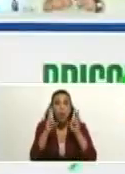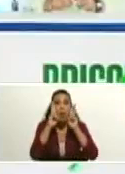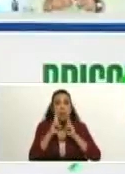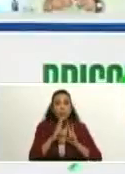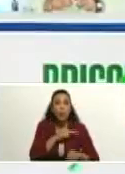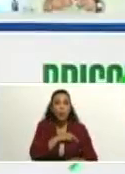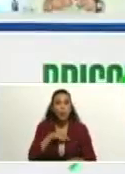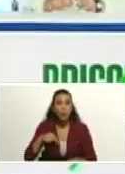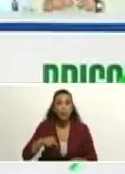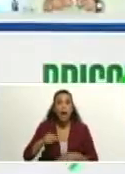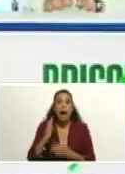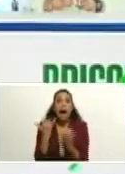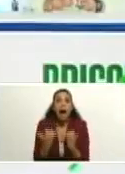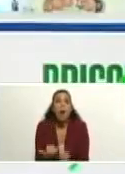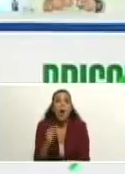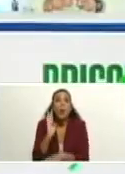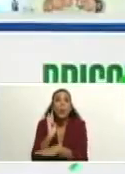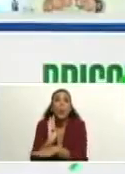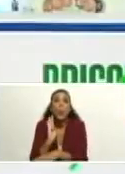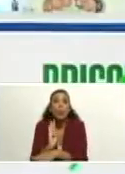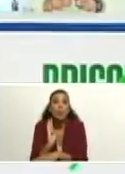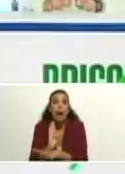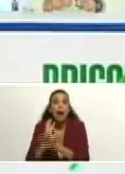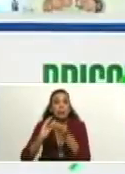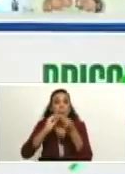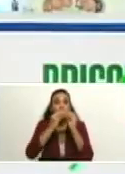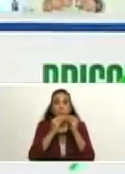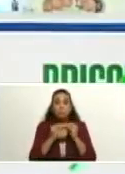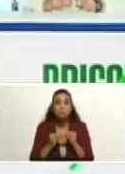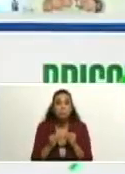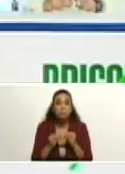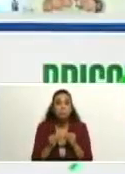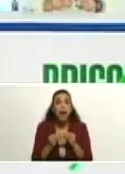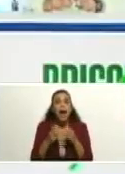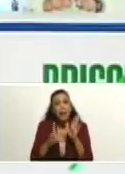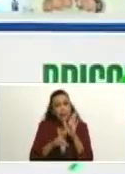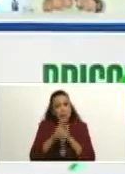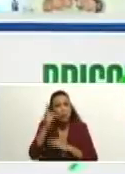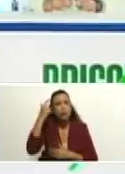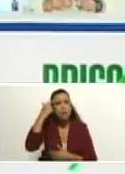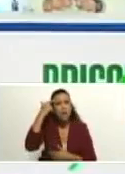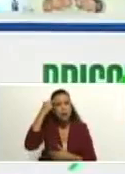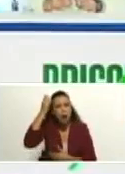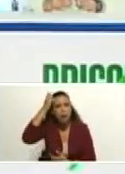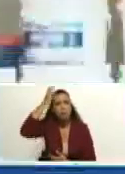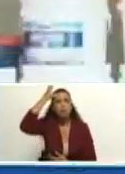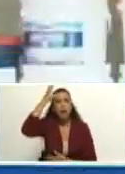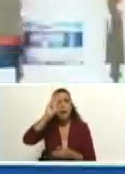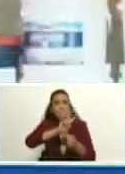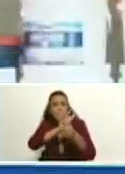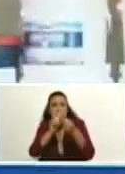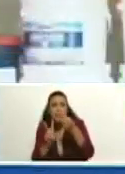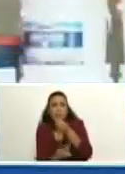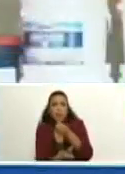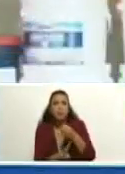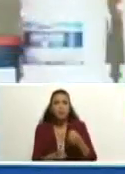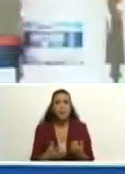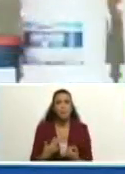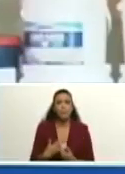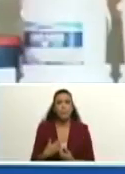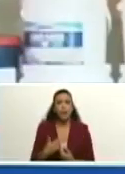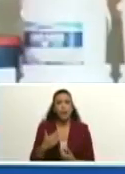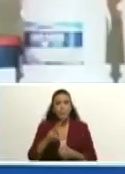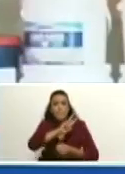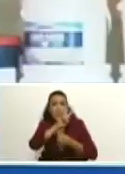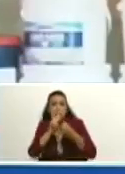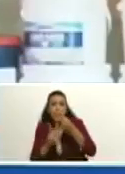nosotros tenemos que cuidar lo recuperado. Hay que desarrollar, compañera vicepresidenta Delcy Rodríguez, mi saludo